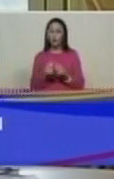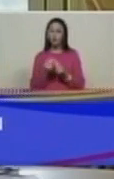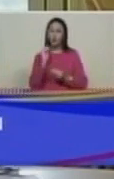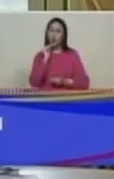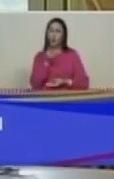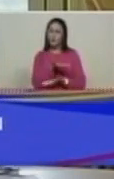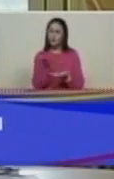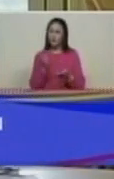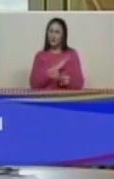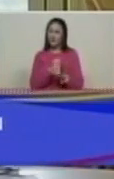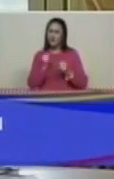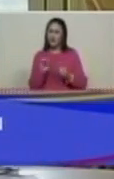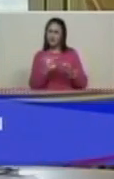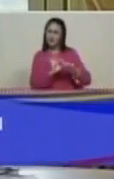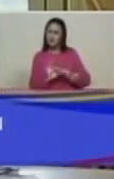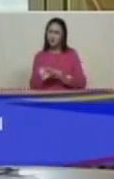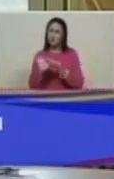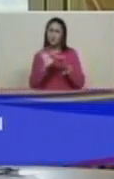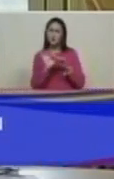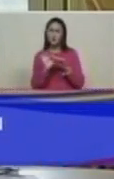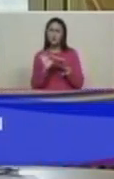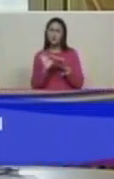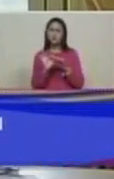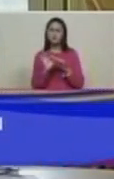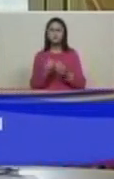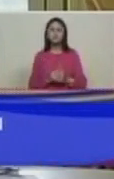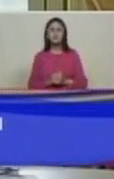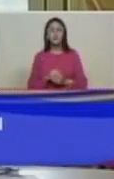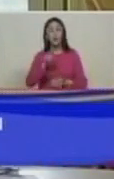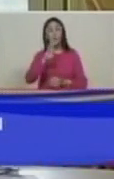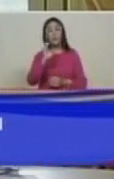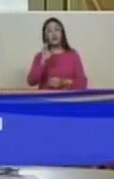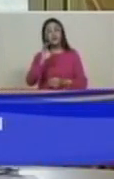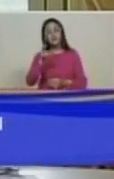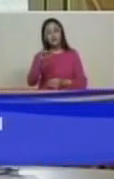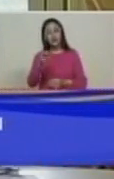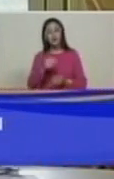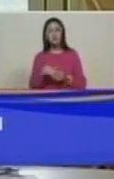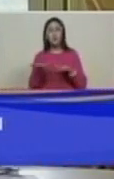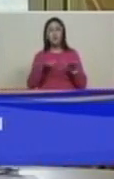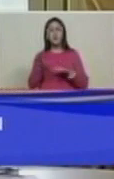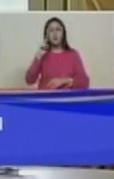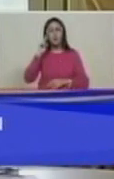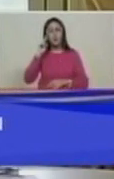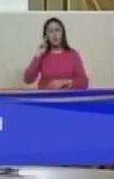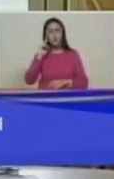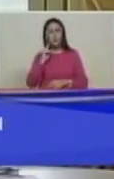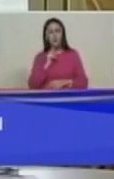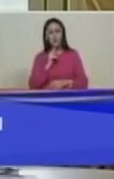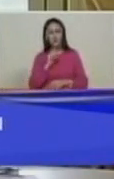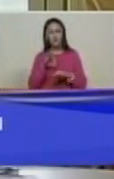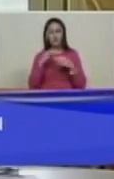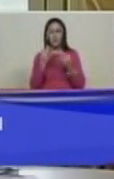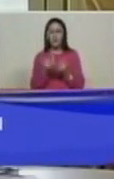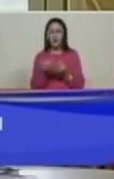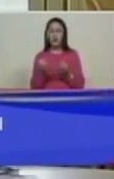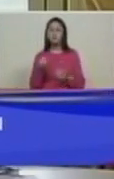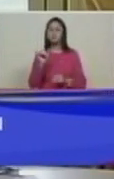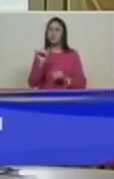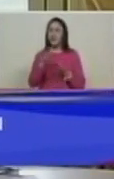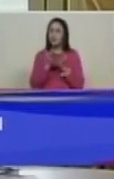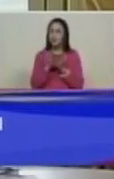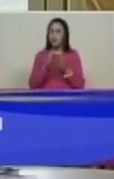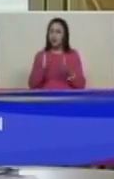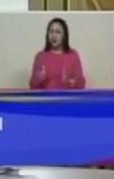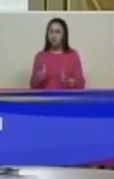uniendo fuerzas, comuneros, juventud, UVC, Movimiento Bolivariano de Familia, estudiantes,